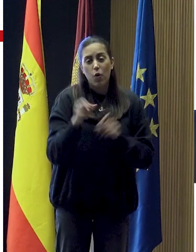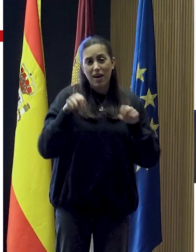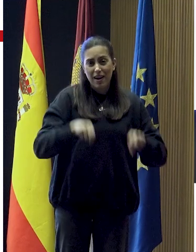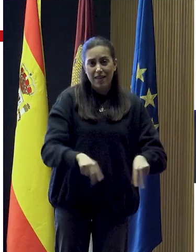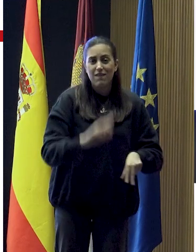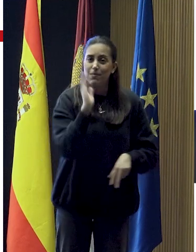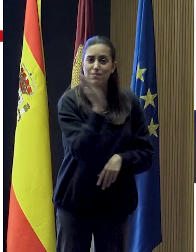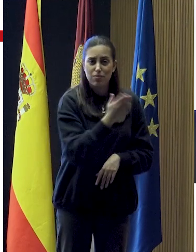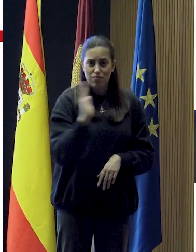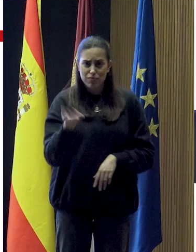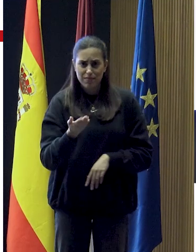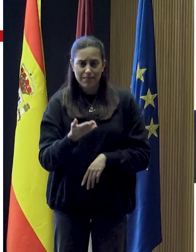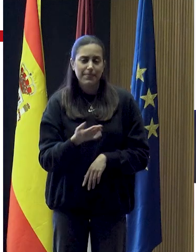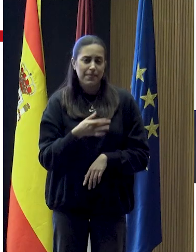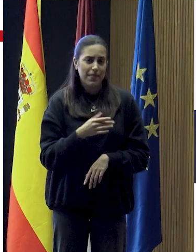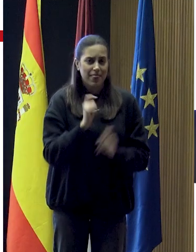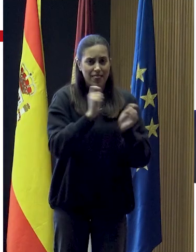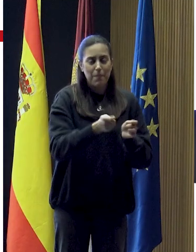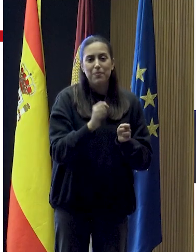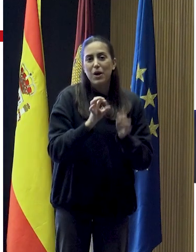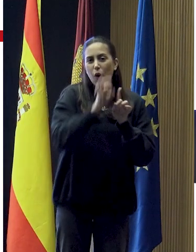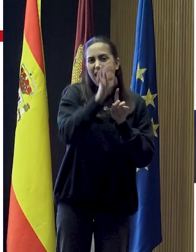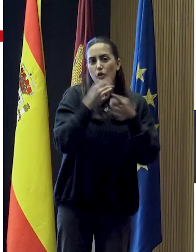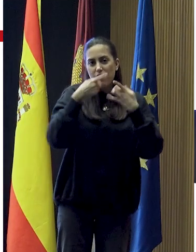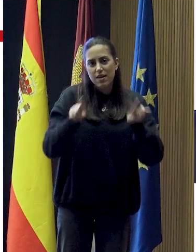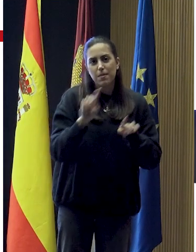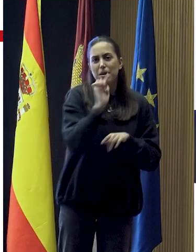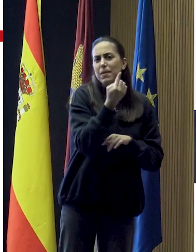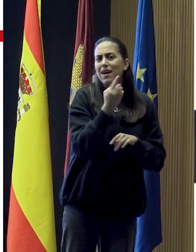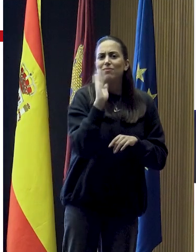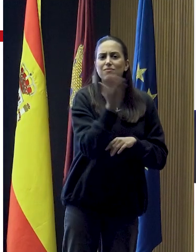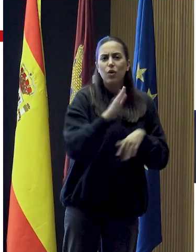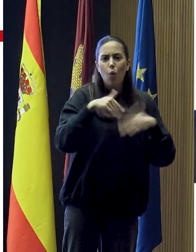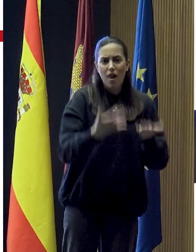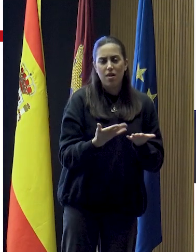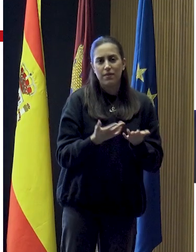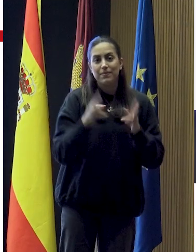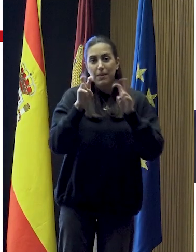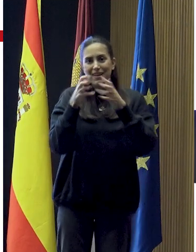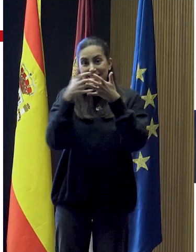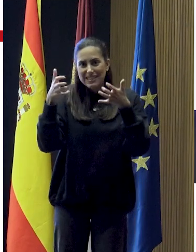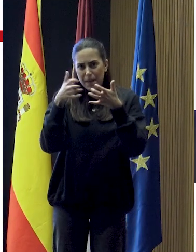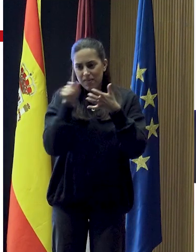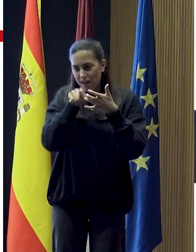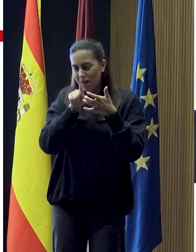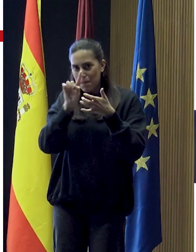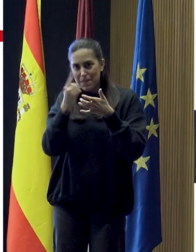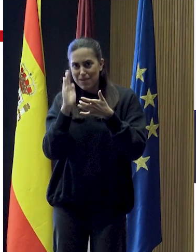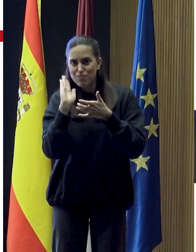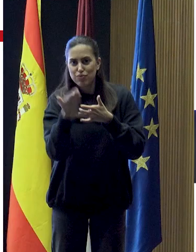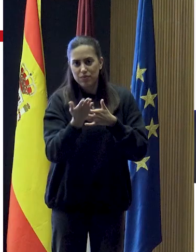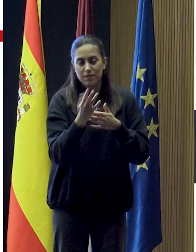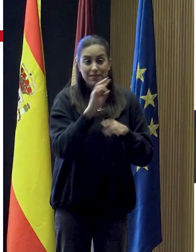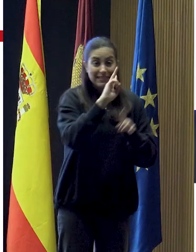en el mismo grado, ¿vale? La primera que se va a ver afectado es la memoria semántica. Y la memoria